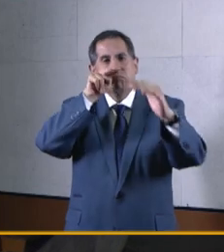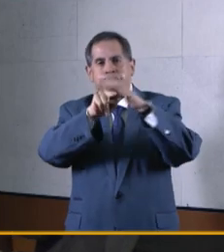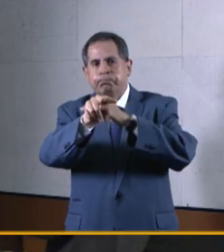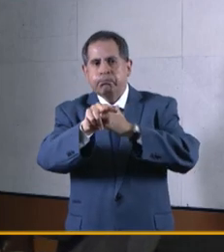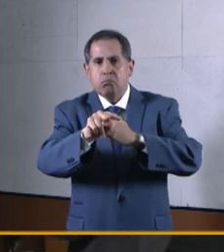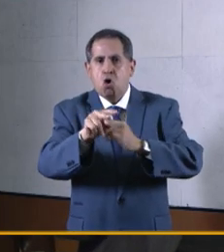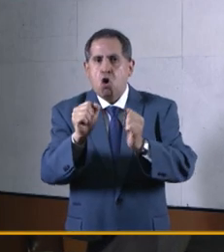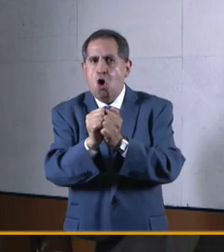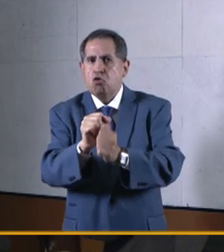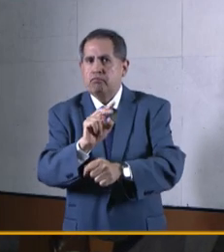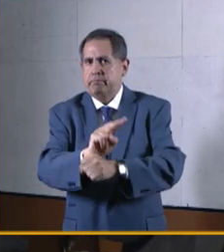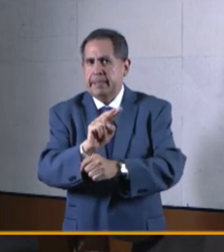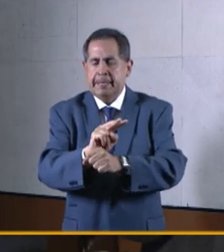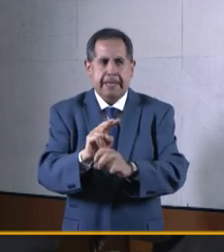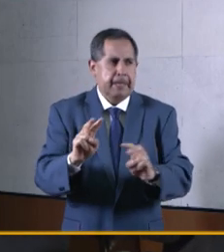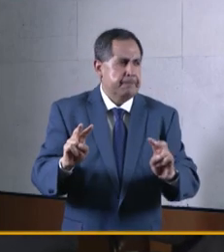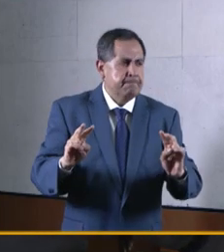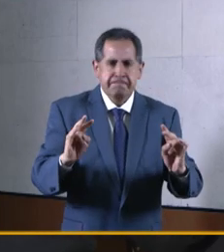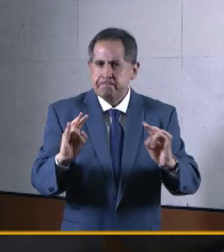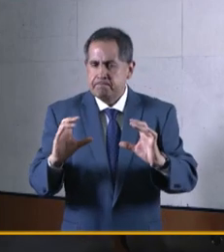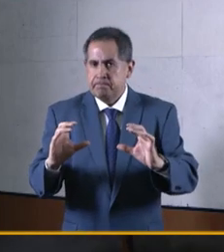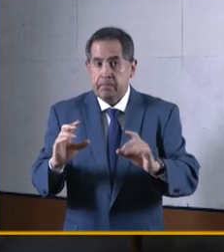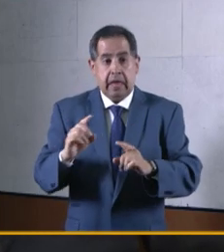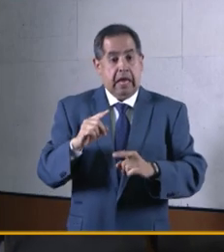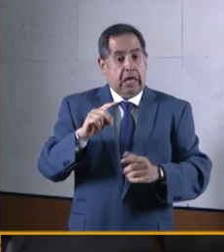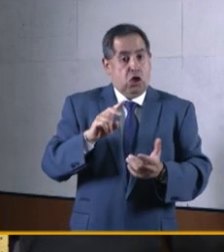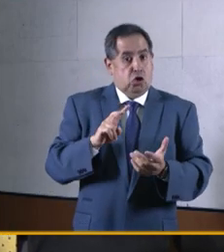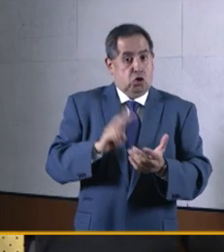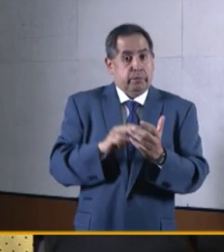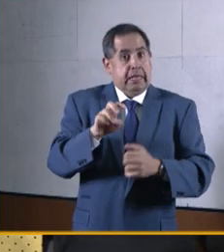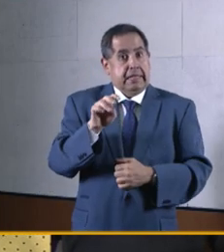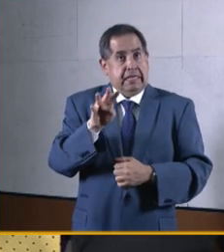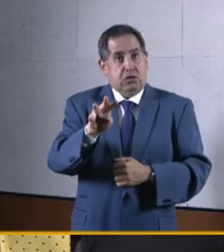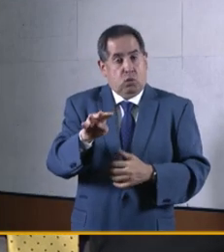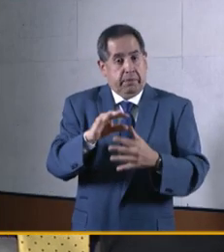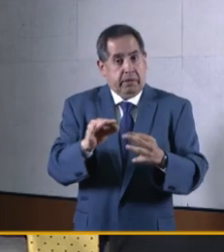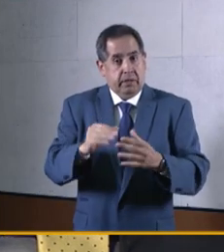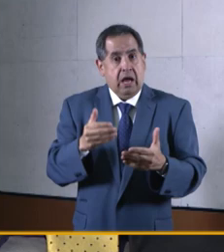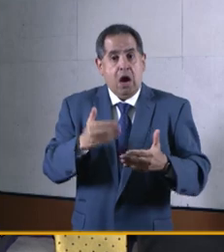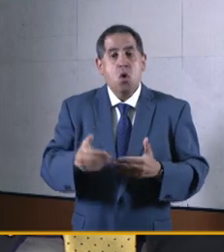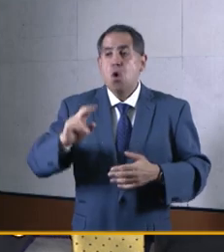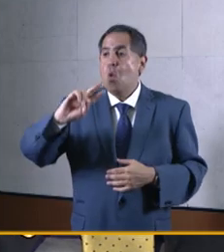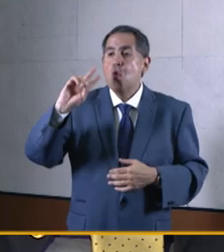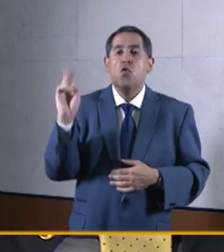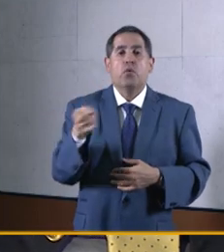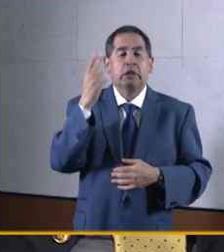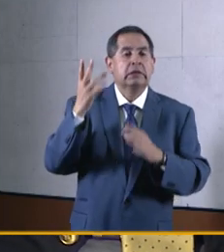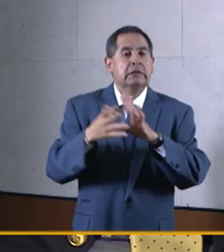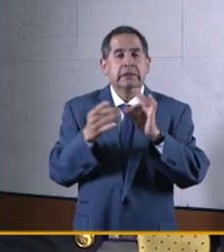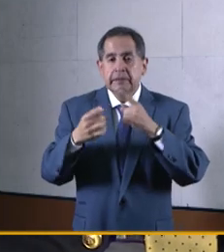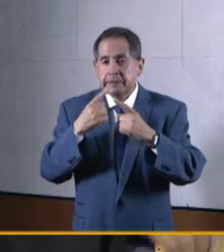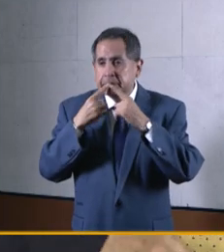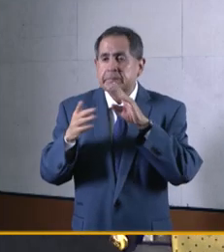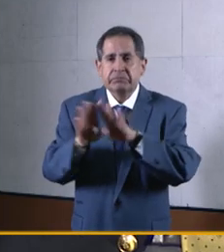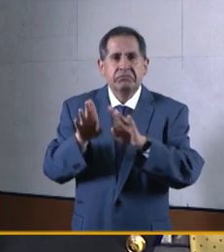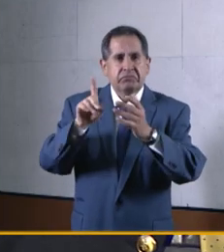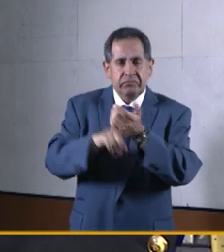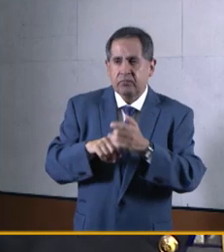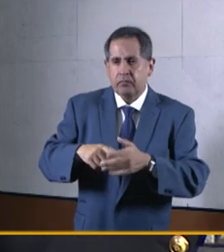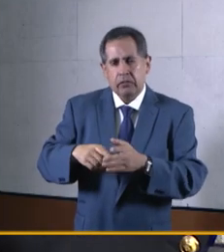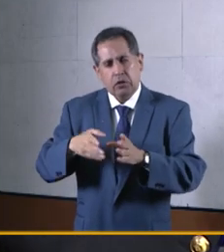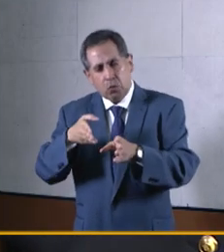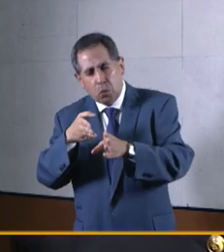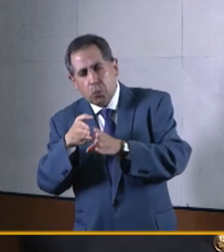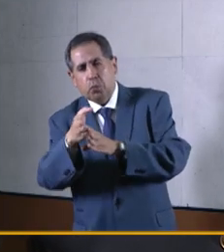vigilar lo hacemos en 2019 ahora la universidad revisa su camino y su